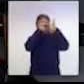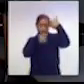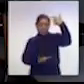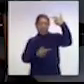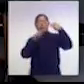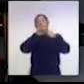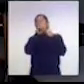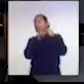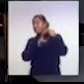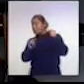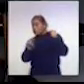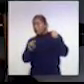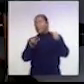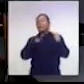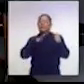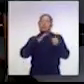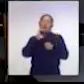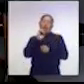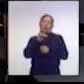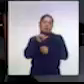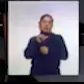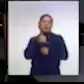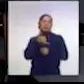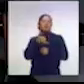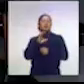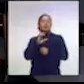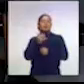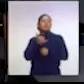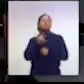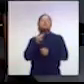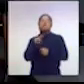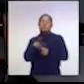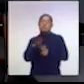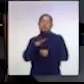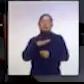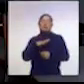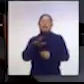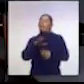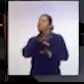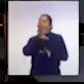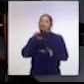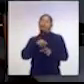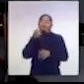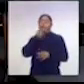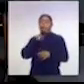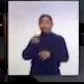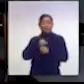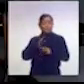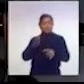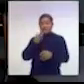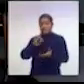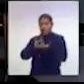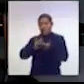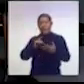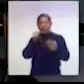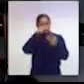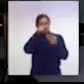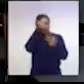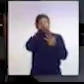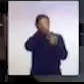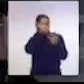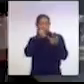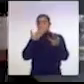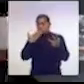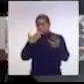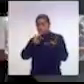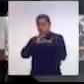que son los que tienen las becas CONACYT. Muy bien, pues información muy completa, y lo tiene los datos, cada beca en específico, y nos gustaría que nos compartiera, pues